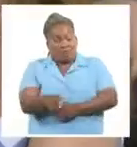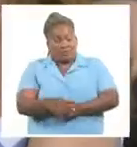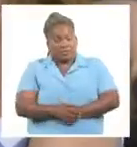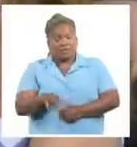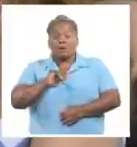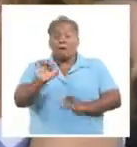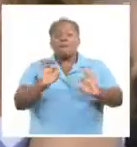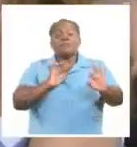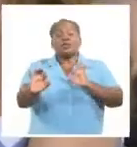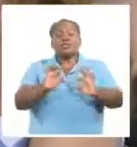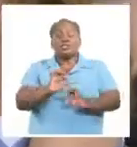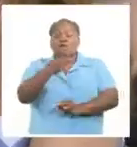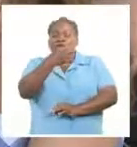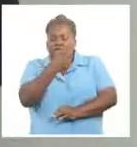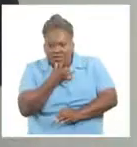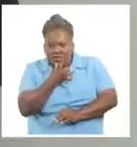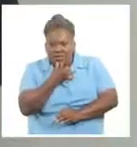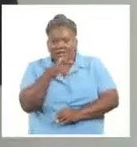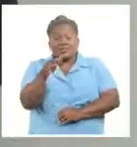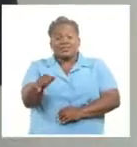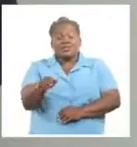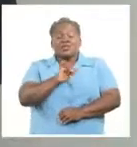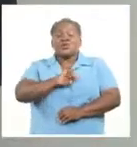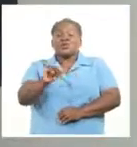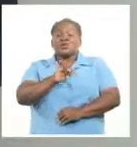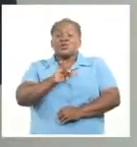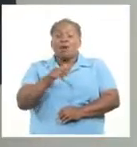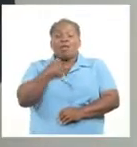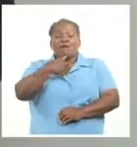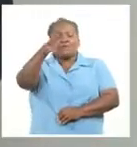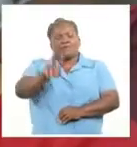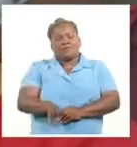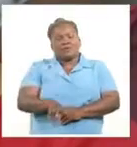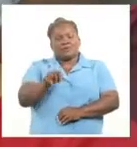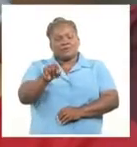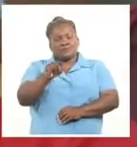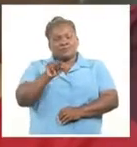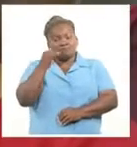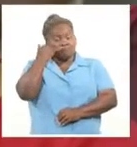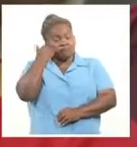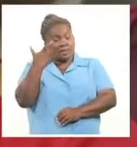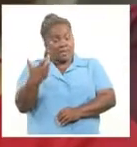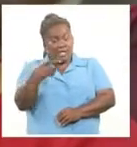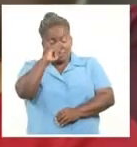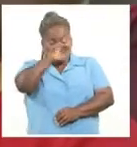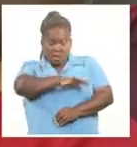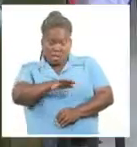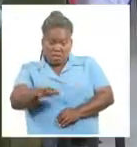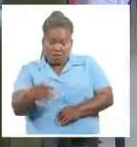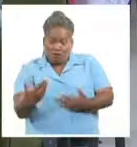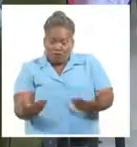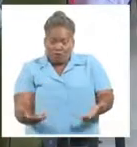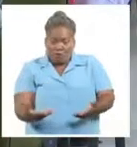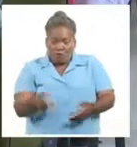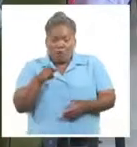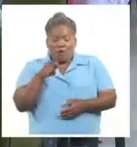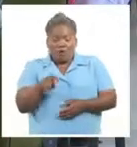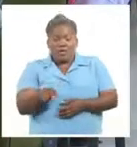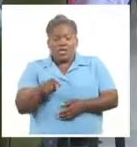protección a los adultos mayores, las premisas para la evaluación determinación del interés superior del niño y la disposición del